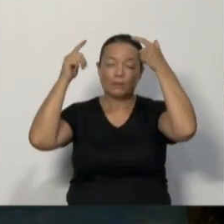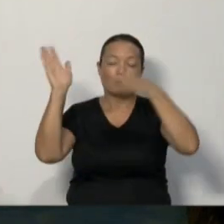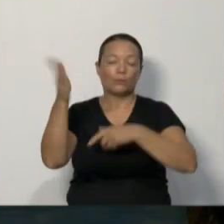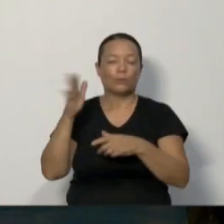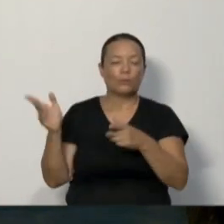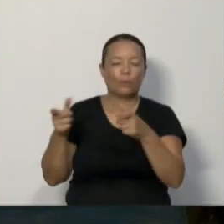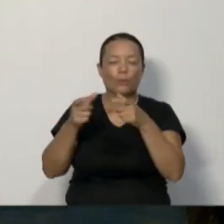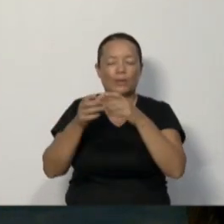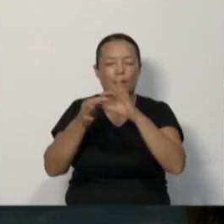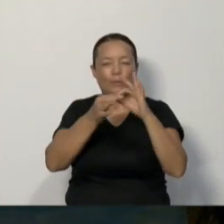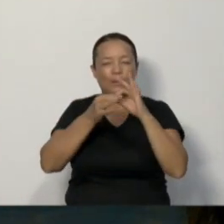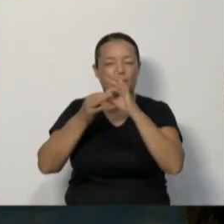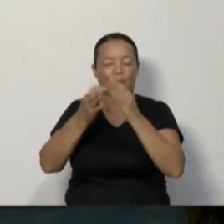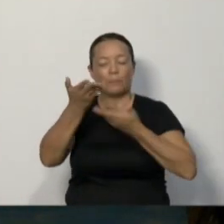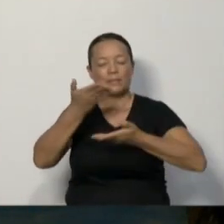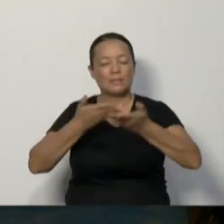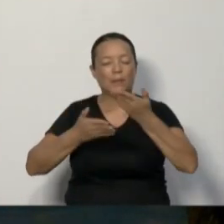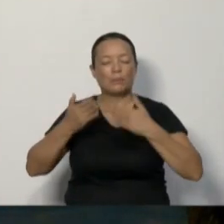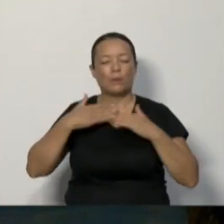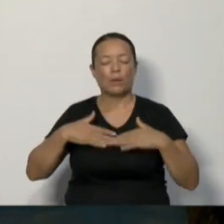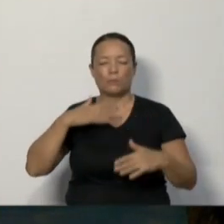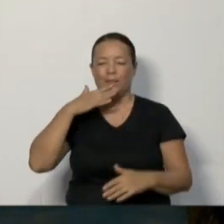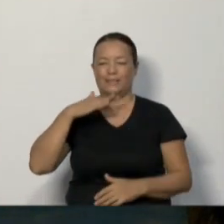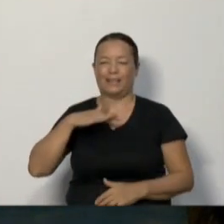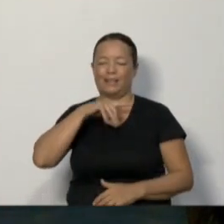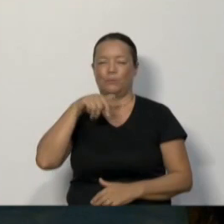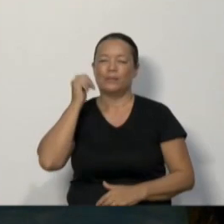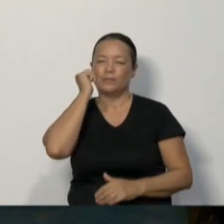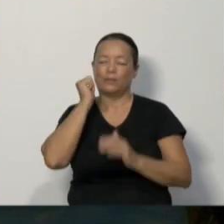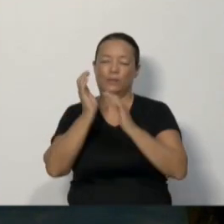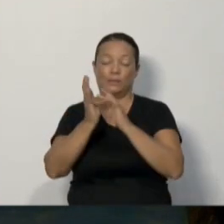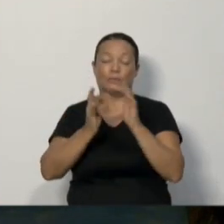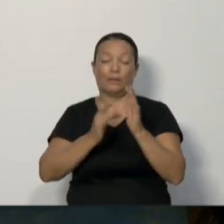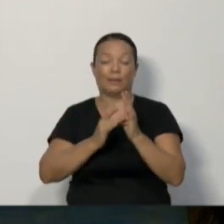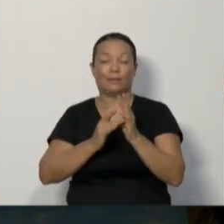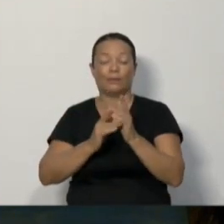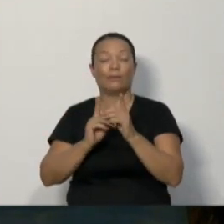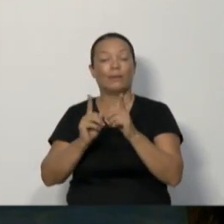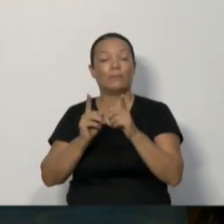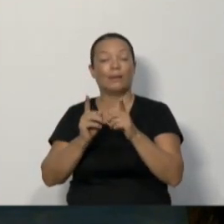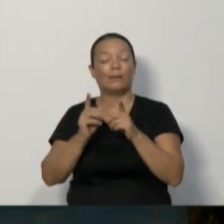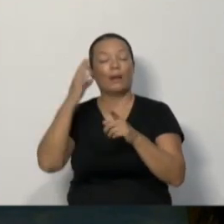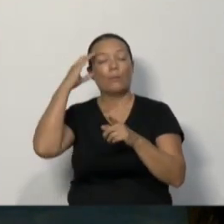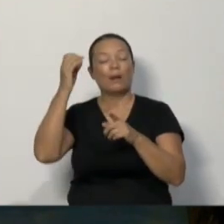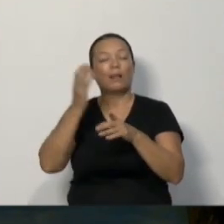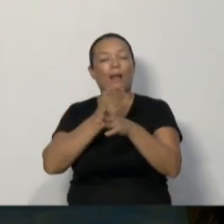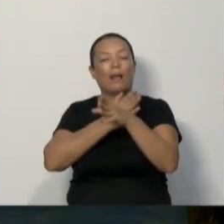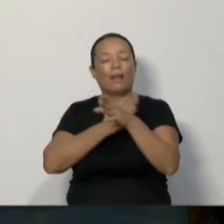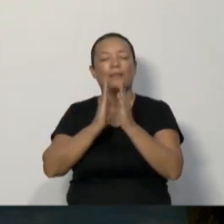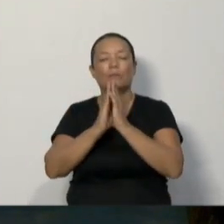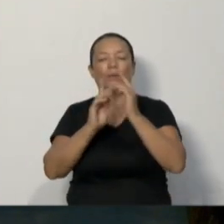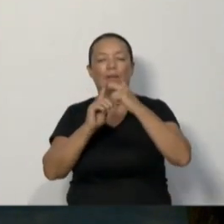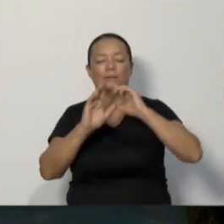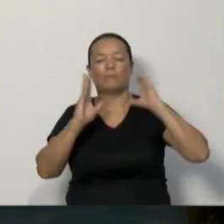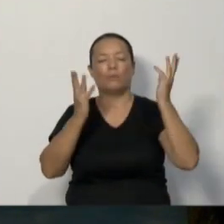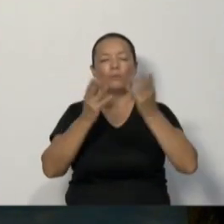Santo congregue en la unidad a cuantos participamos del cuerpo y la sangre de Cristo. Acuérdate, Señor, de tu